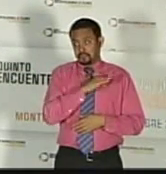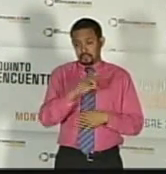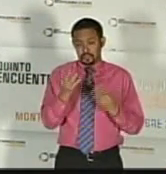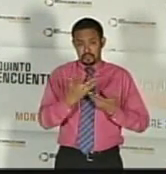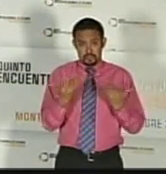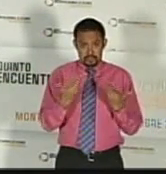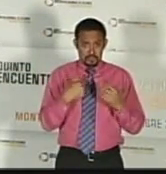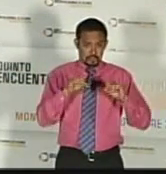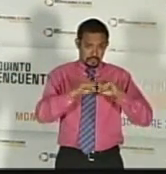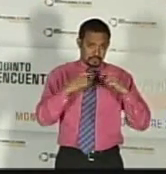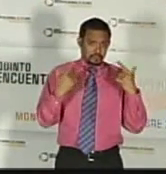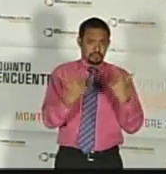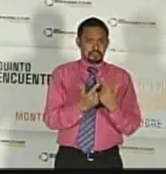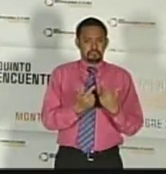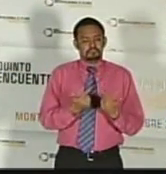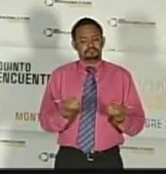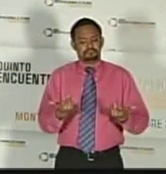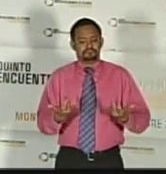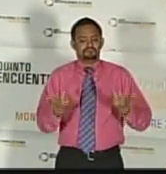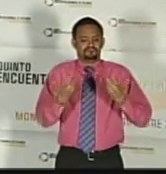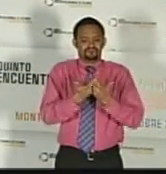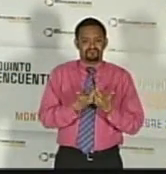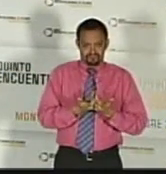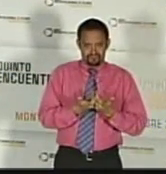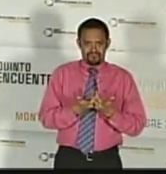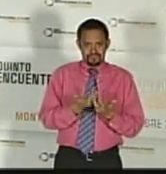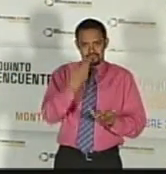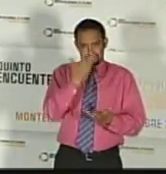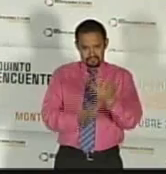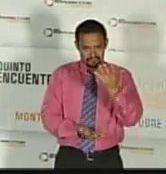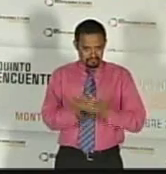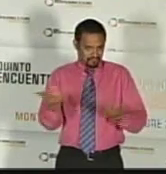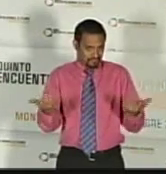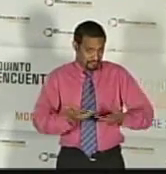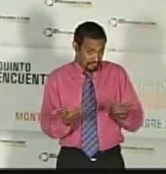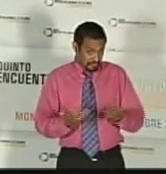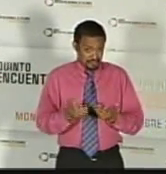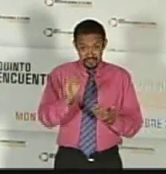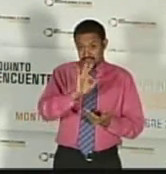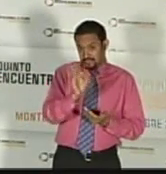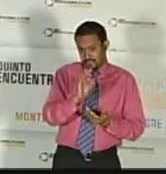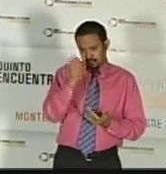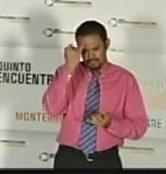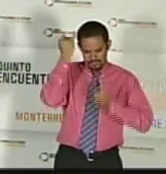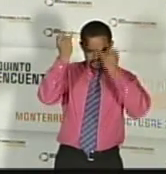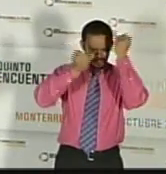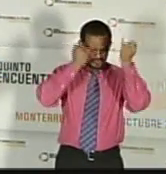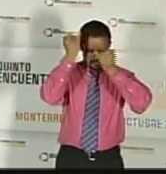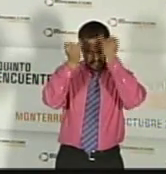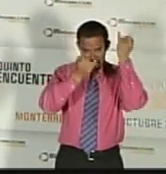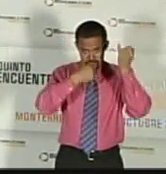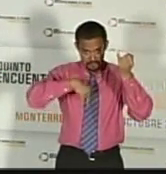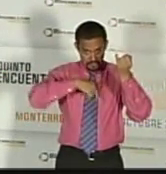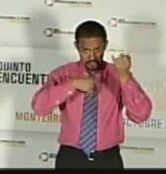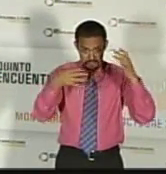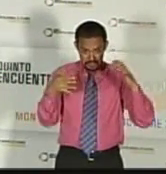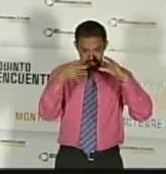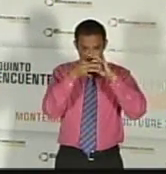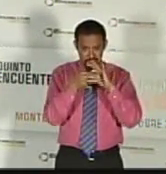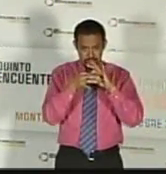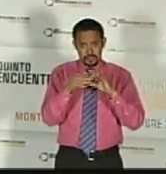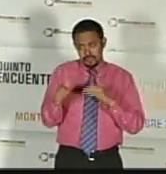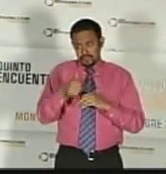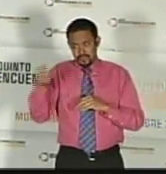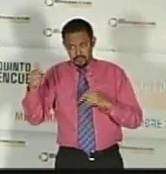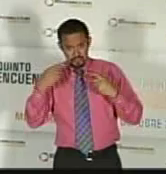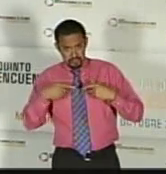sociedad co-creadora o co-creativa. Sería una sociedad en la que nuestra creatividad se une con la creatividad de